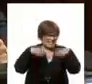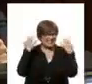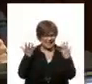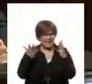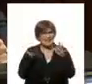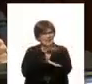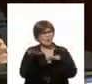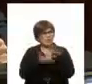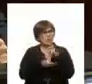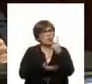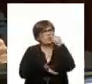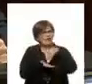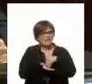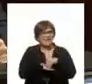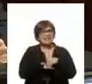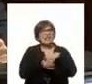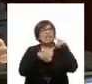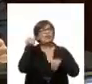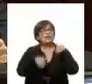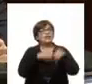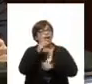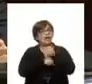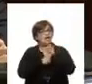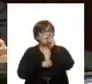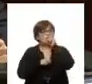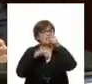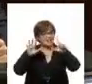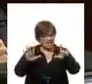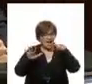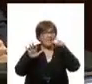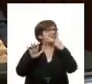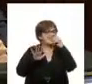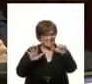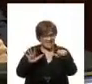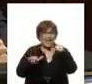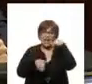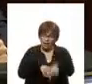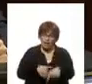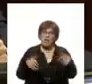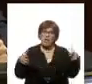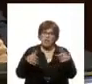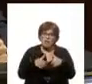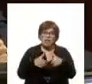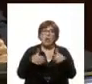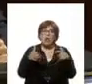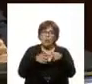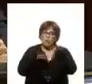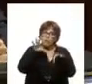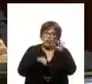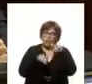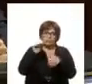fue lo ocurrido en oportunidad de las elecciones de 2016. En esa elección, el organismo electoral nicaragüense,